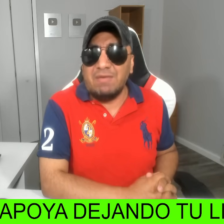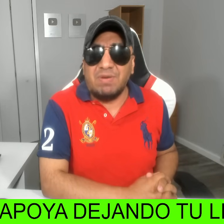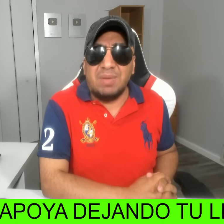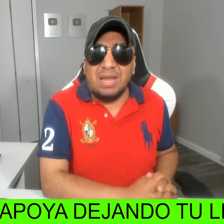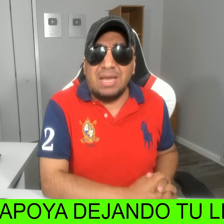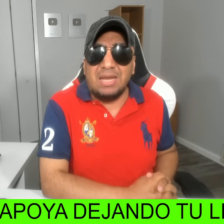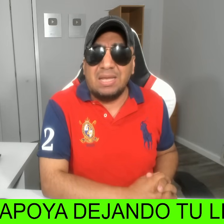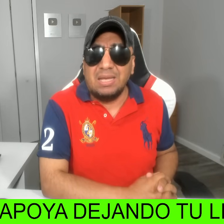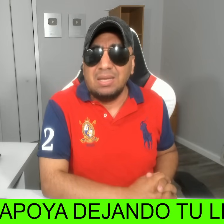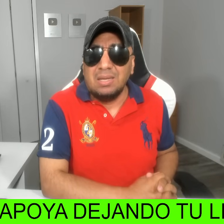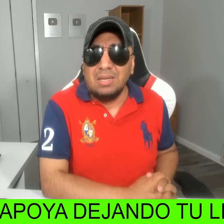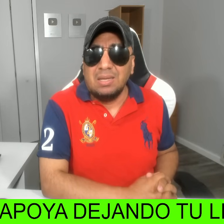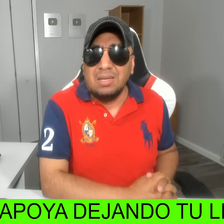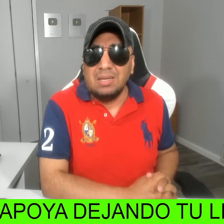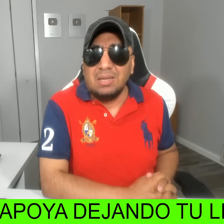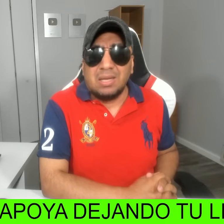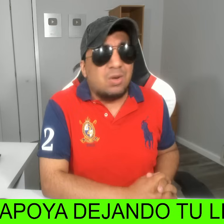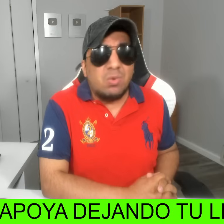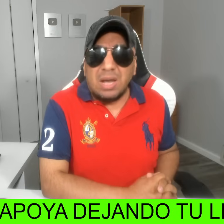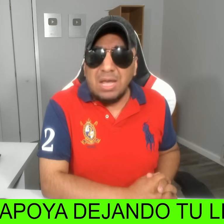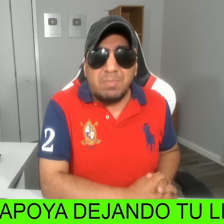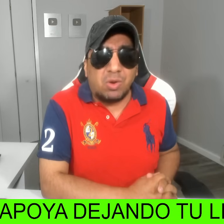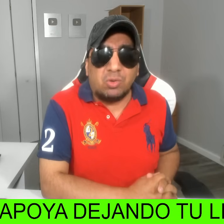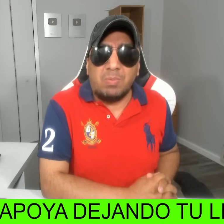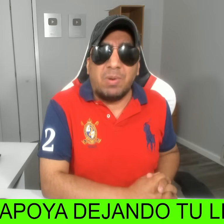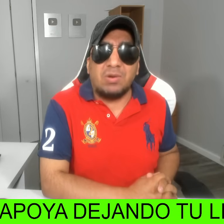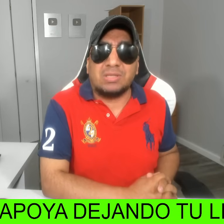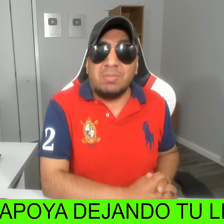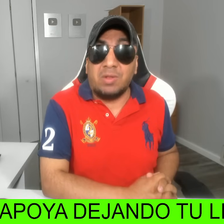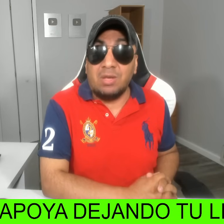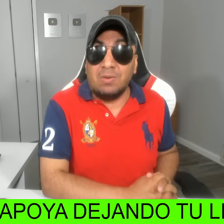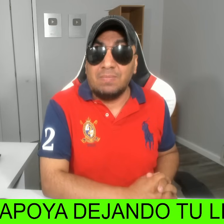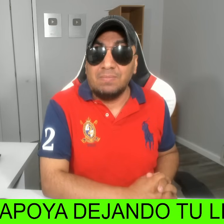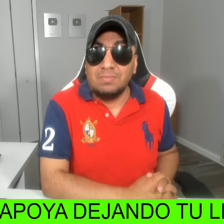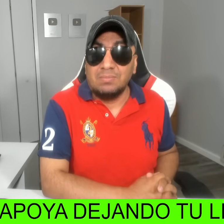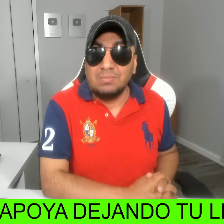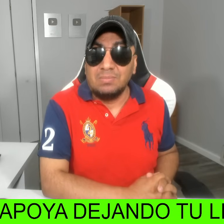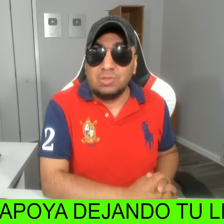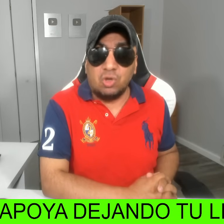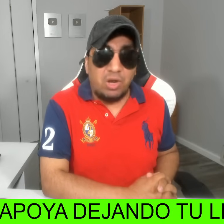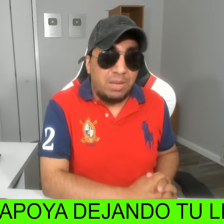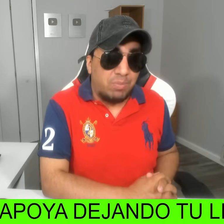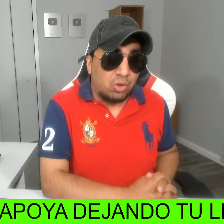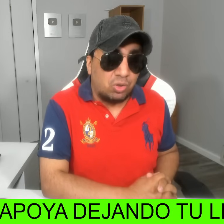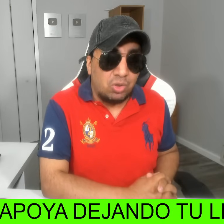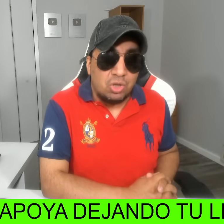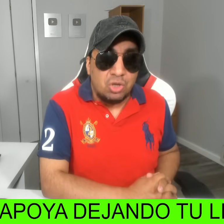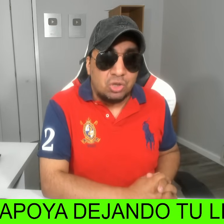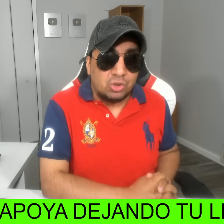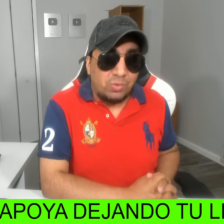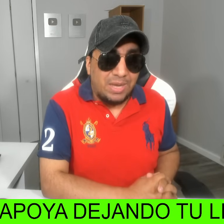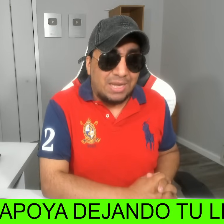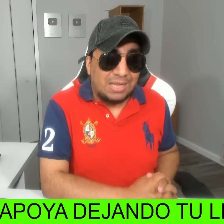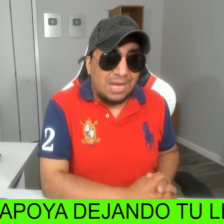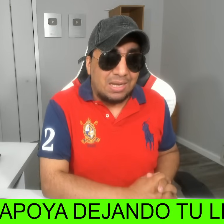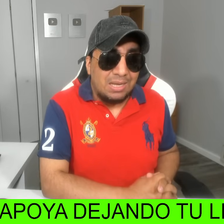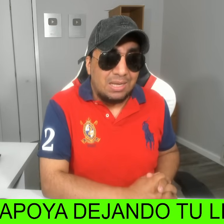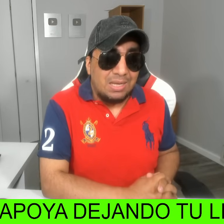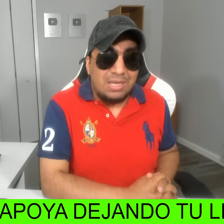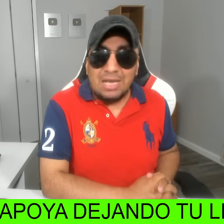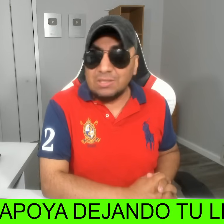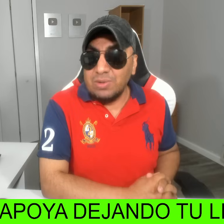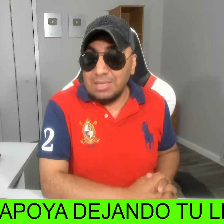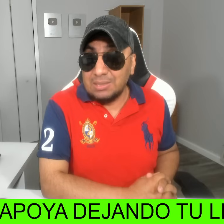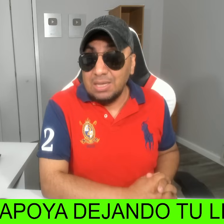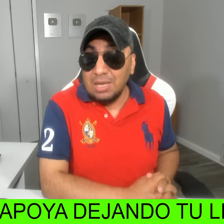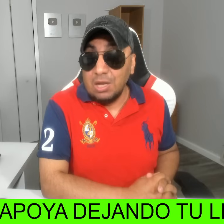Arena y el FMLN, que nunca les importó el pueblo salvadoreño, solo les importó su bienestar,